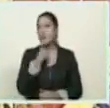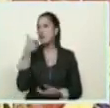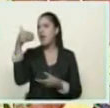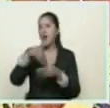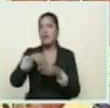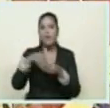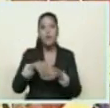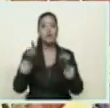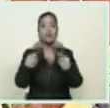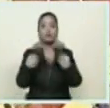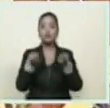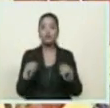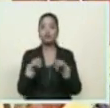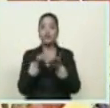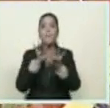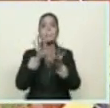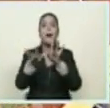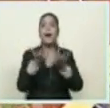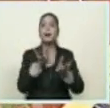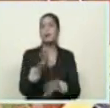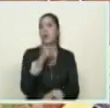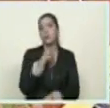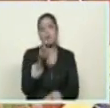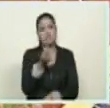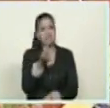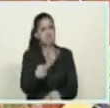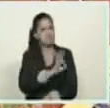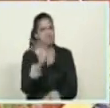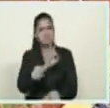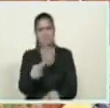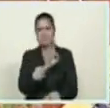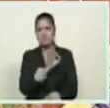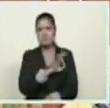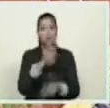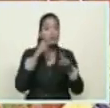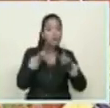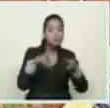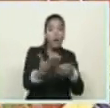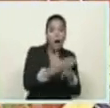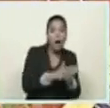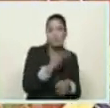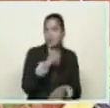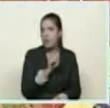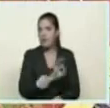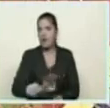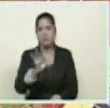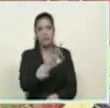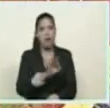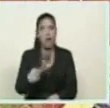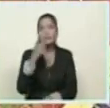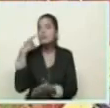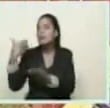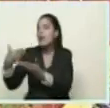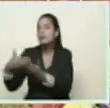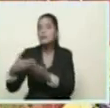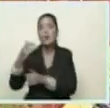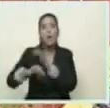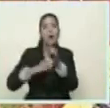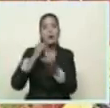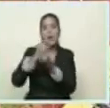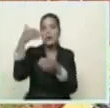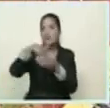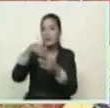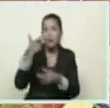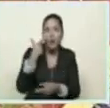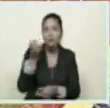voto automatizado no había maquinaria no había auditoría previa no había testigos electorales no